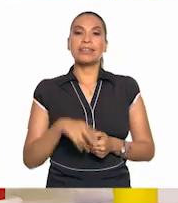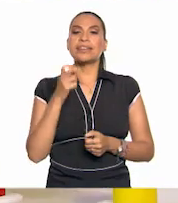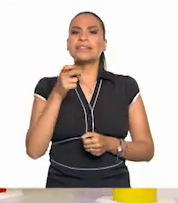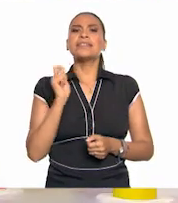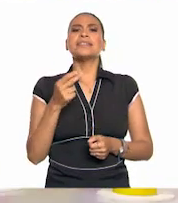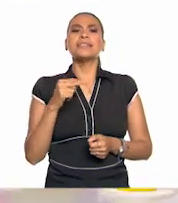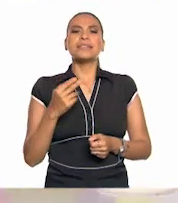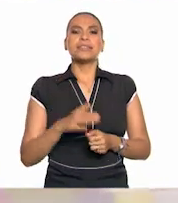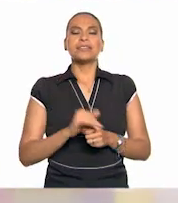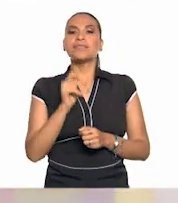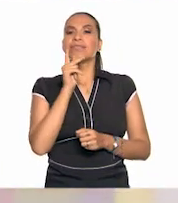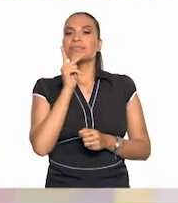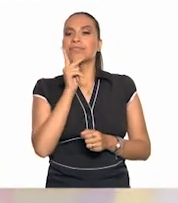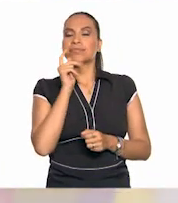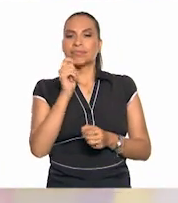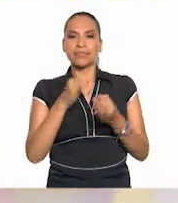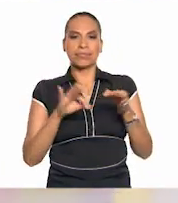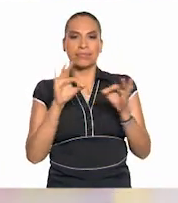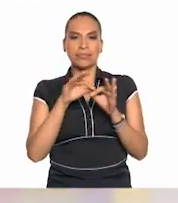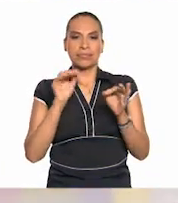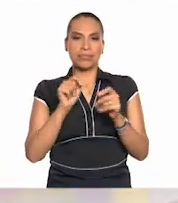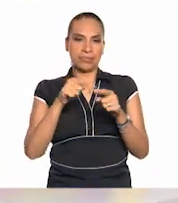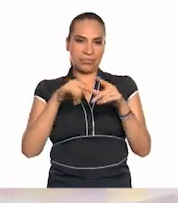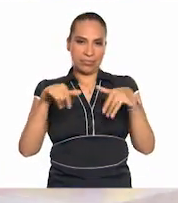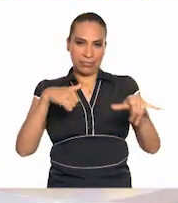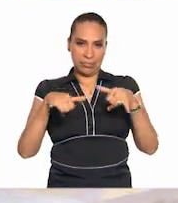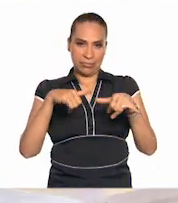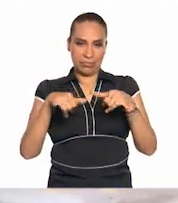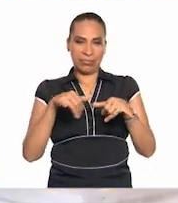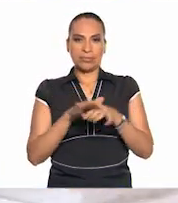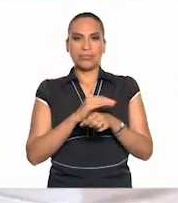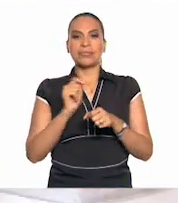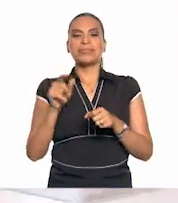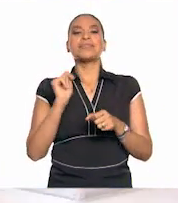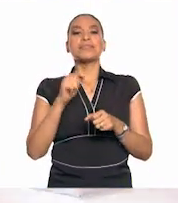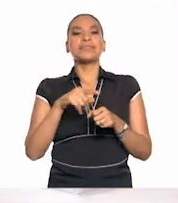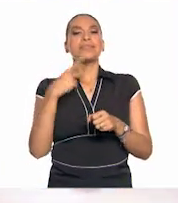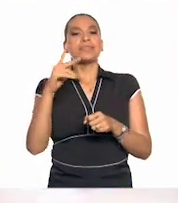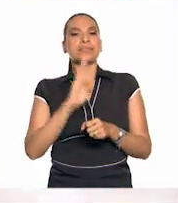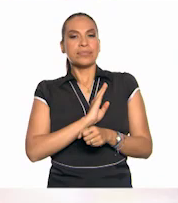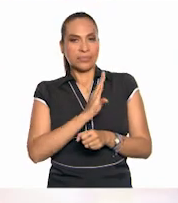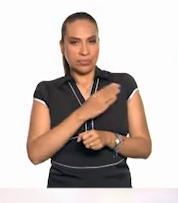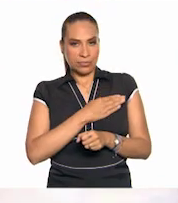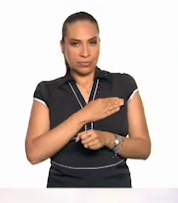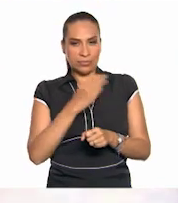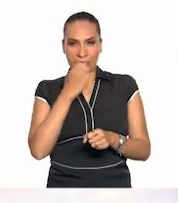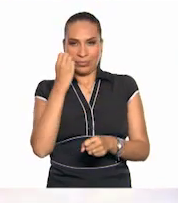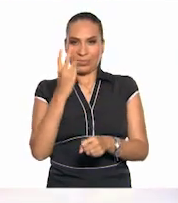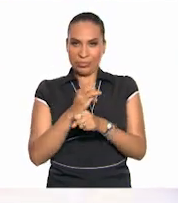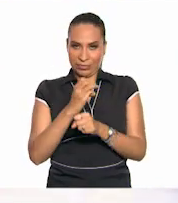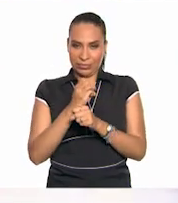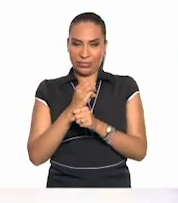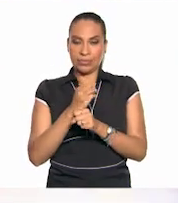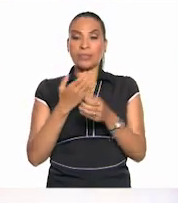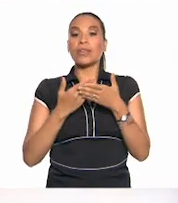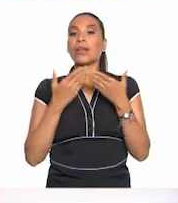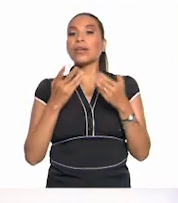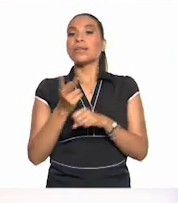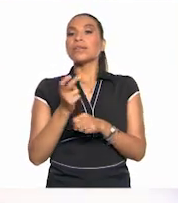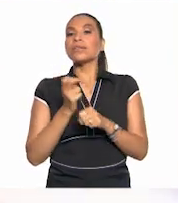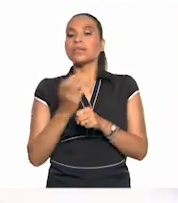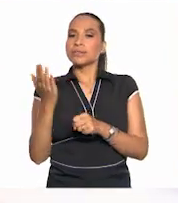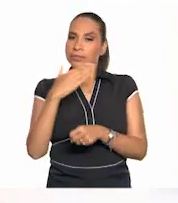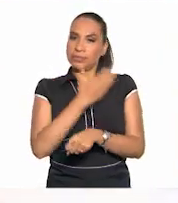Esto fue La palabra clave es el títere, en la asignatura Lengua materna, tercer grado. Ahora te invito